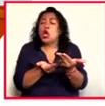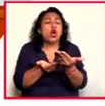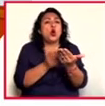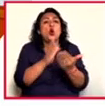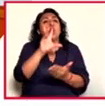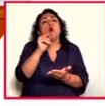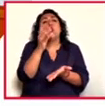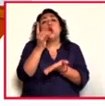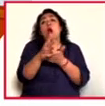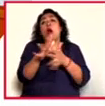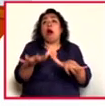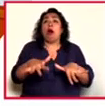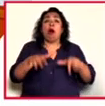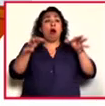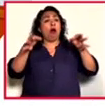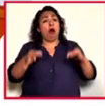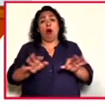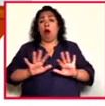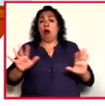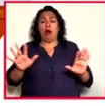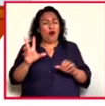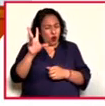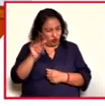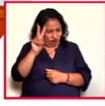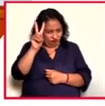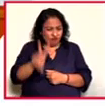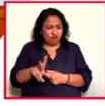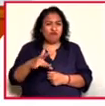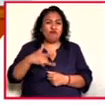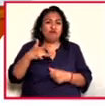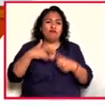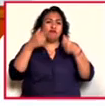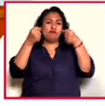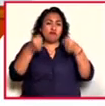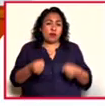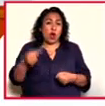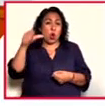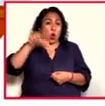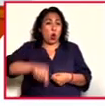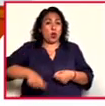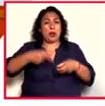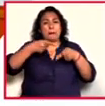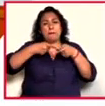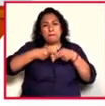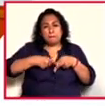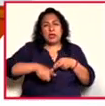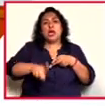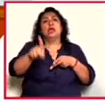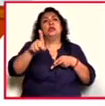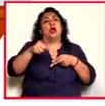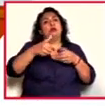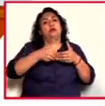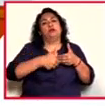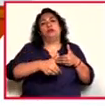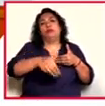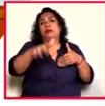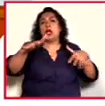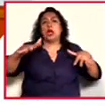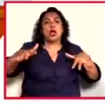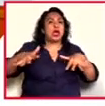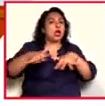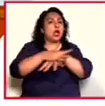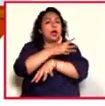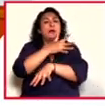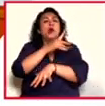acto formal, sino en la certeza de que a partir de ahora habrá un cambio que tendrá que